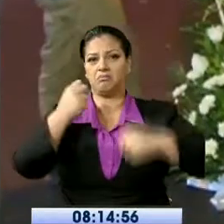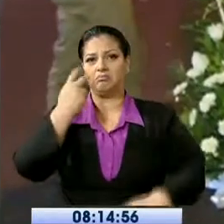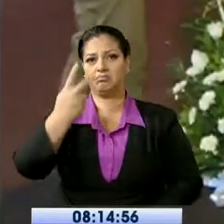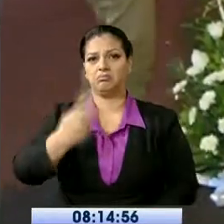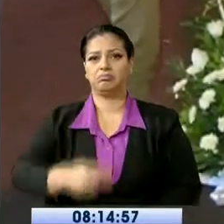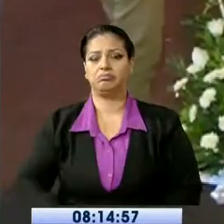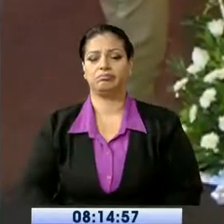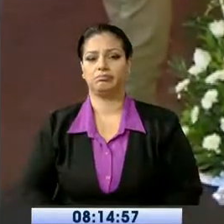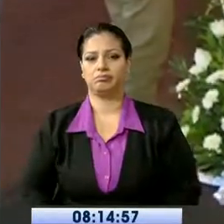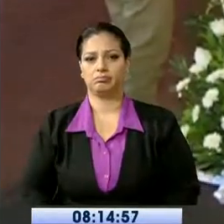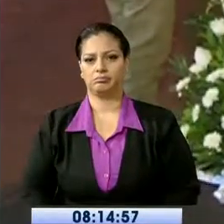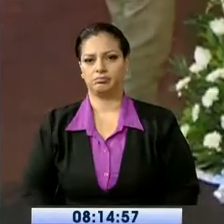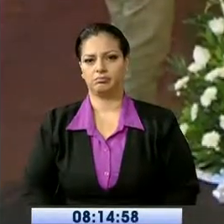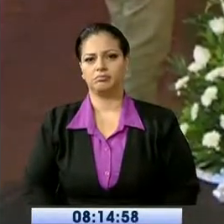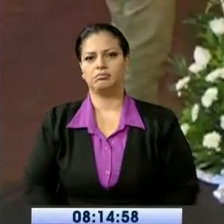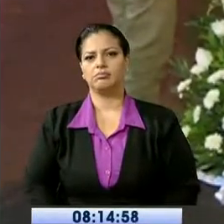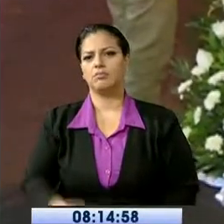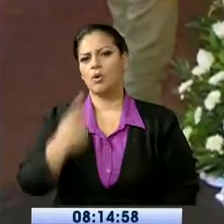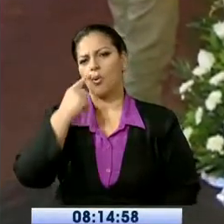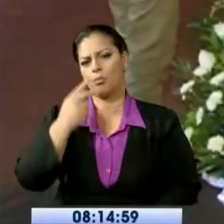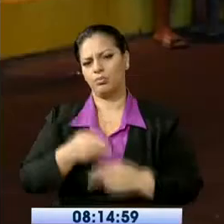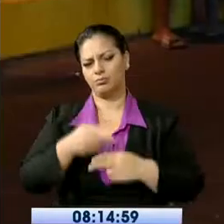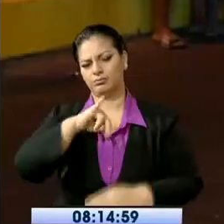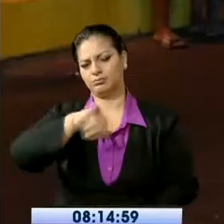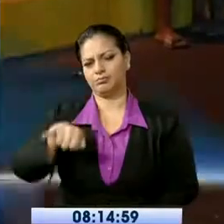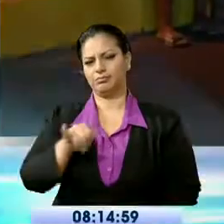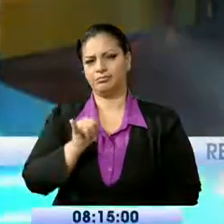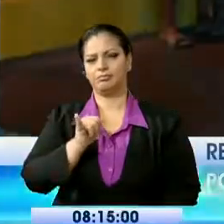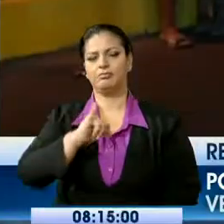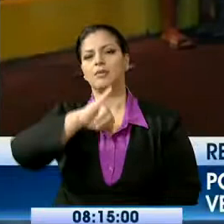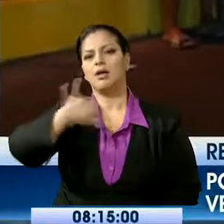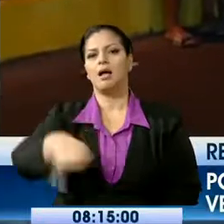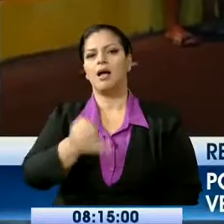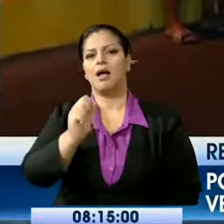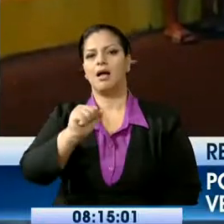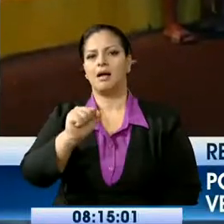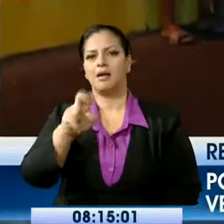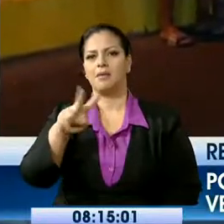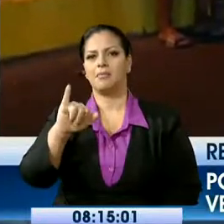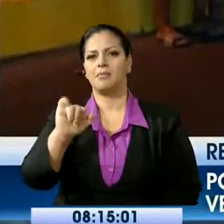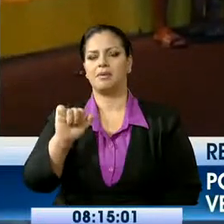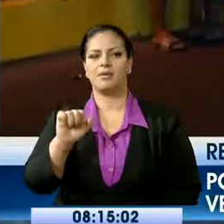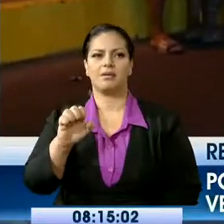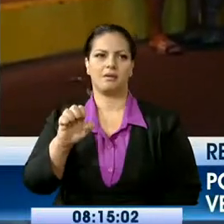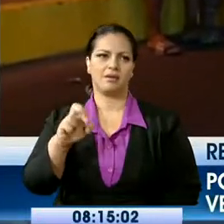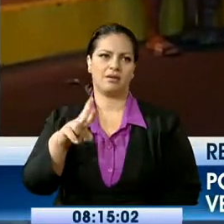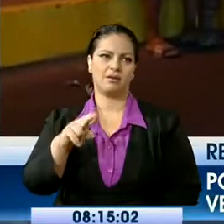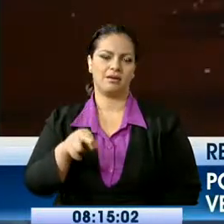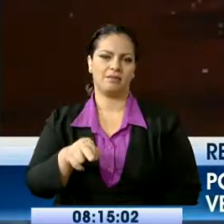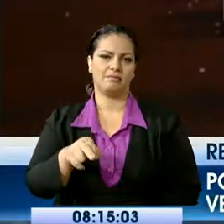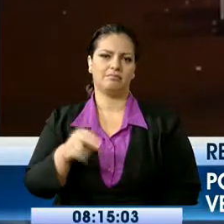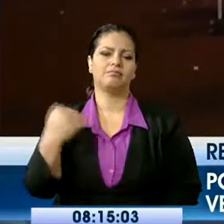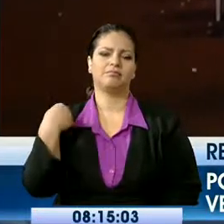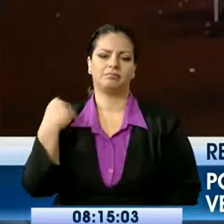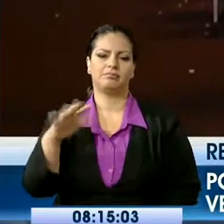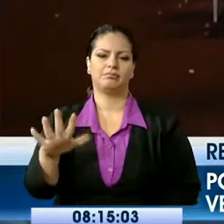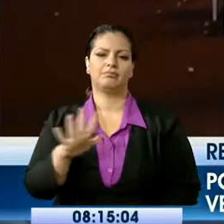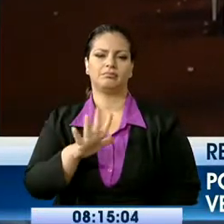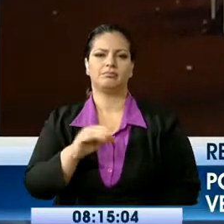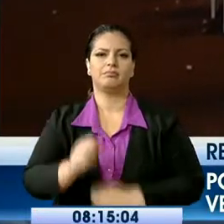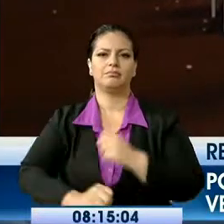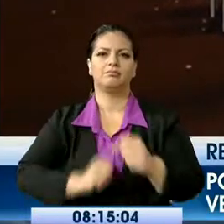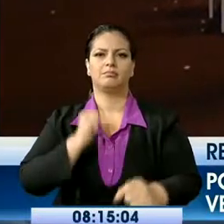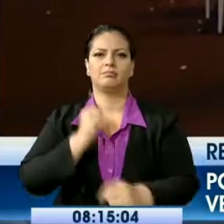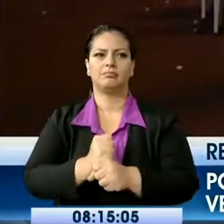Los restos de Javier Chicaiza, de 51 años, son velados a pocos metros del lugar donde perdió la vida. Esto es en